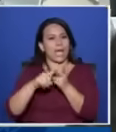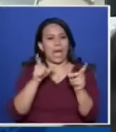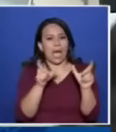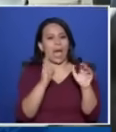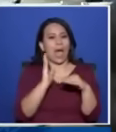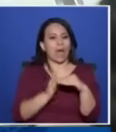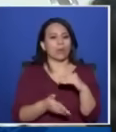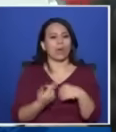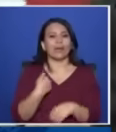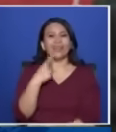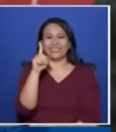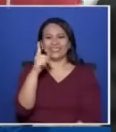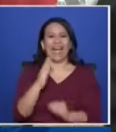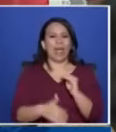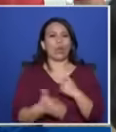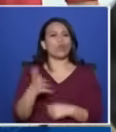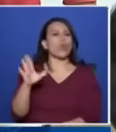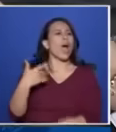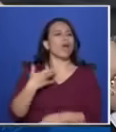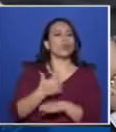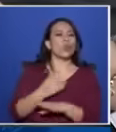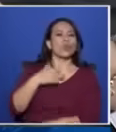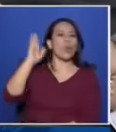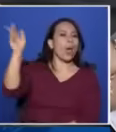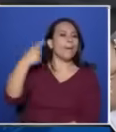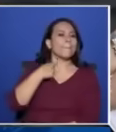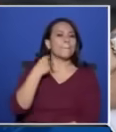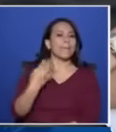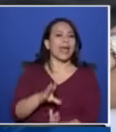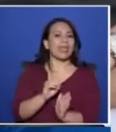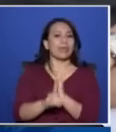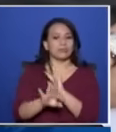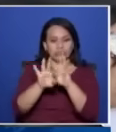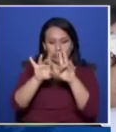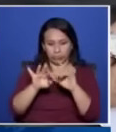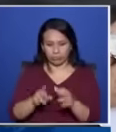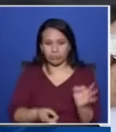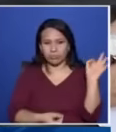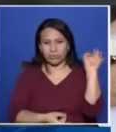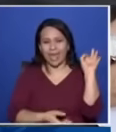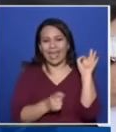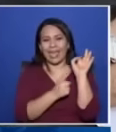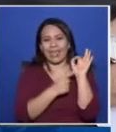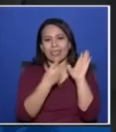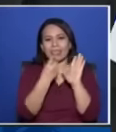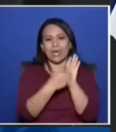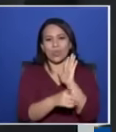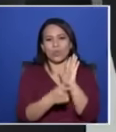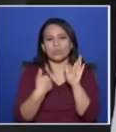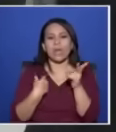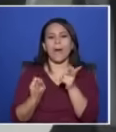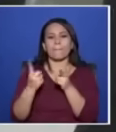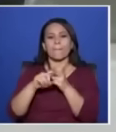licencia vencida o a la denuncia por pérdida o robo del documento. Es una información a